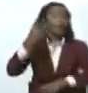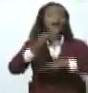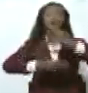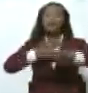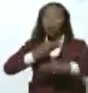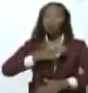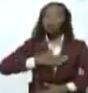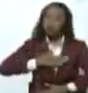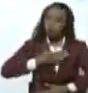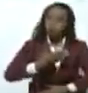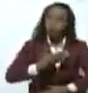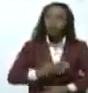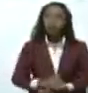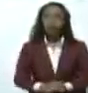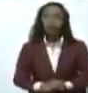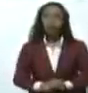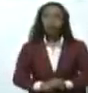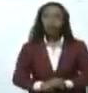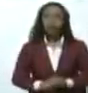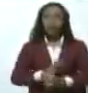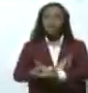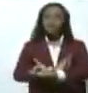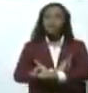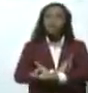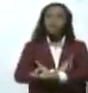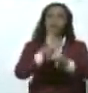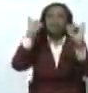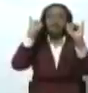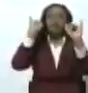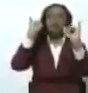posible la culminación